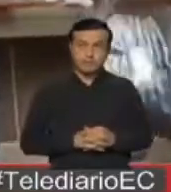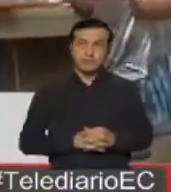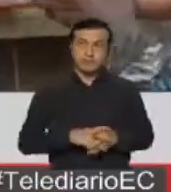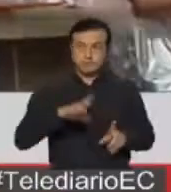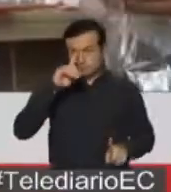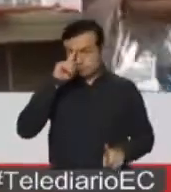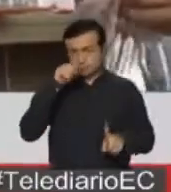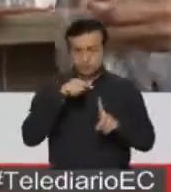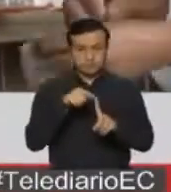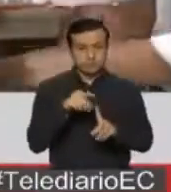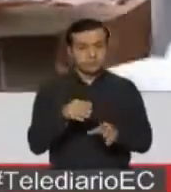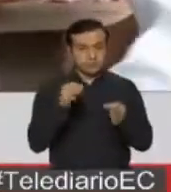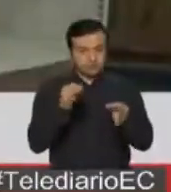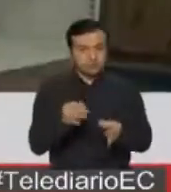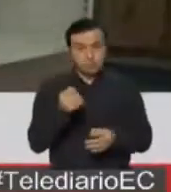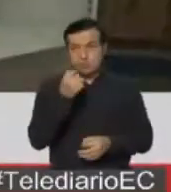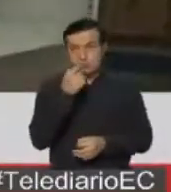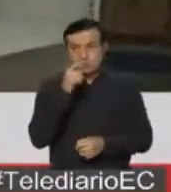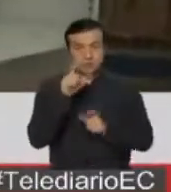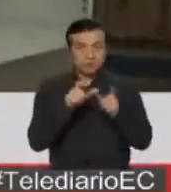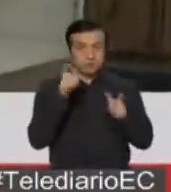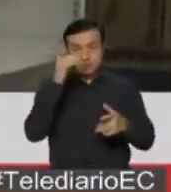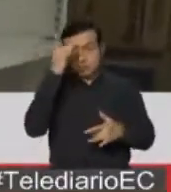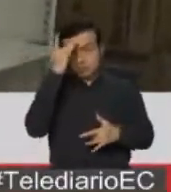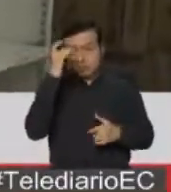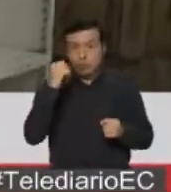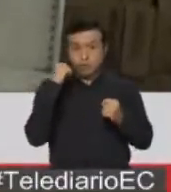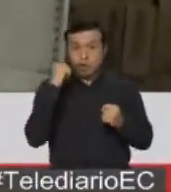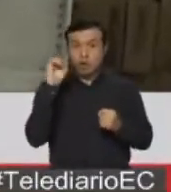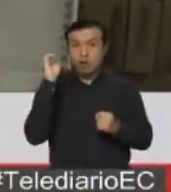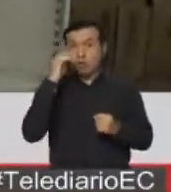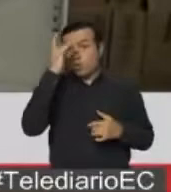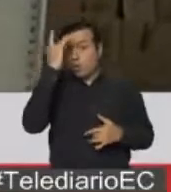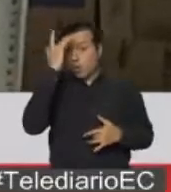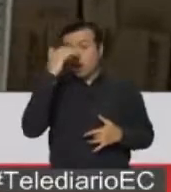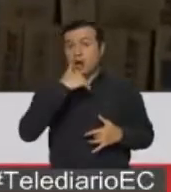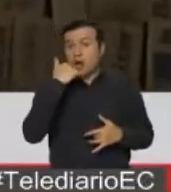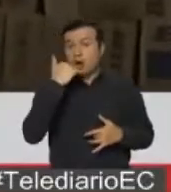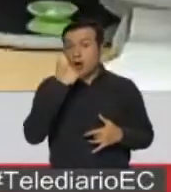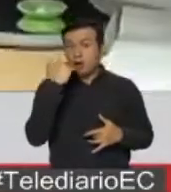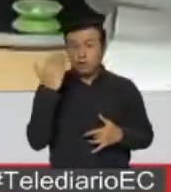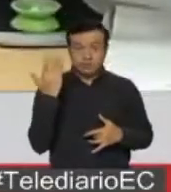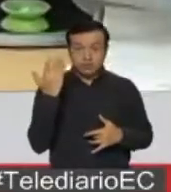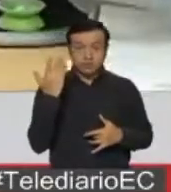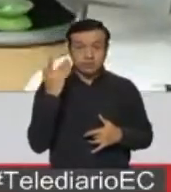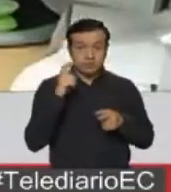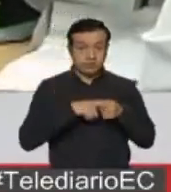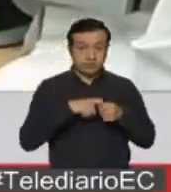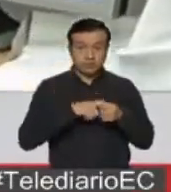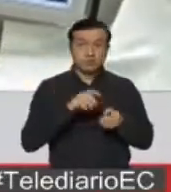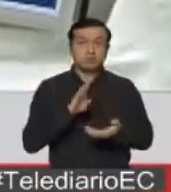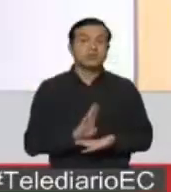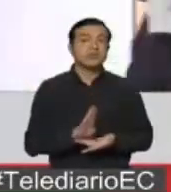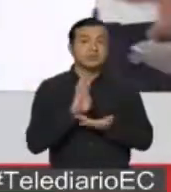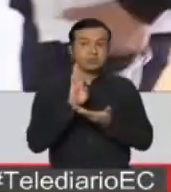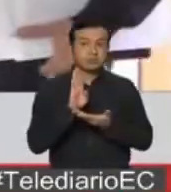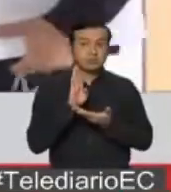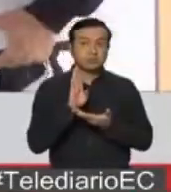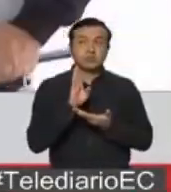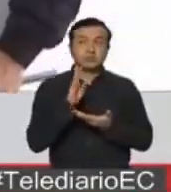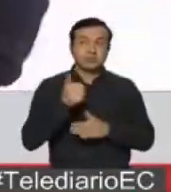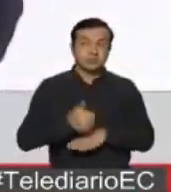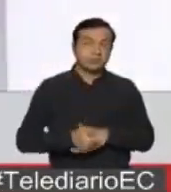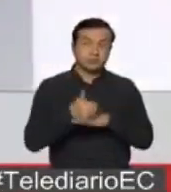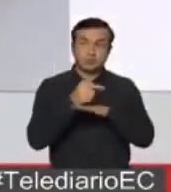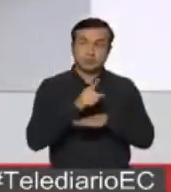la finalidad de garantizar la medicación de los pacientes crónicos o con alguna enfermedad catastrófica de los afiliados al Seguro Social. El